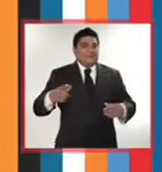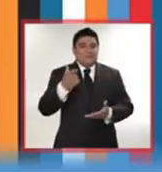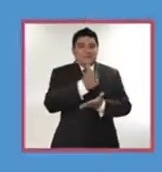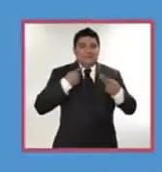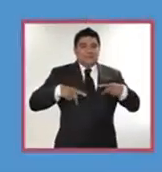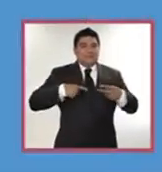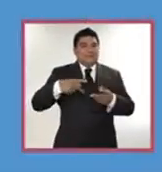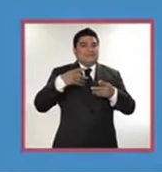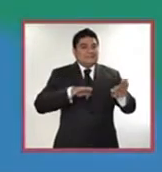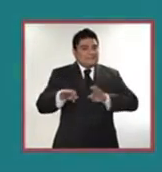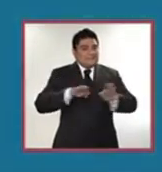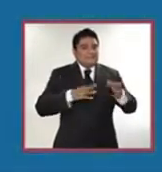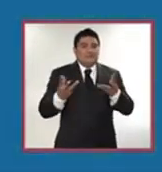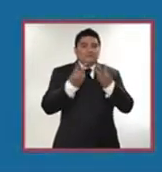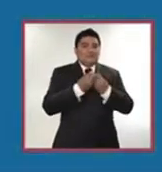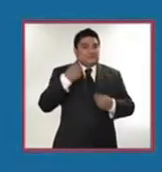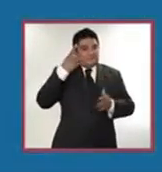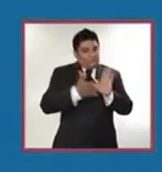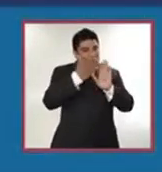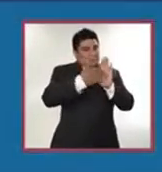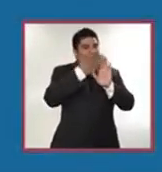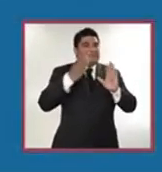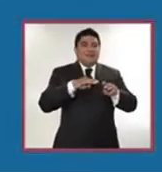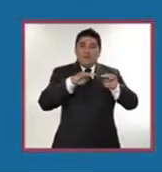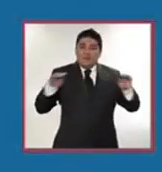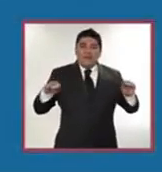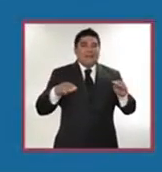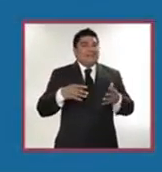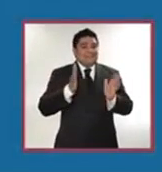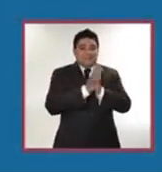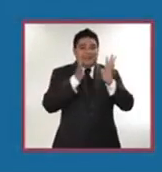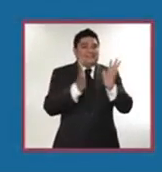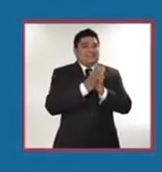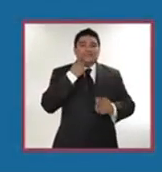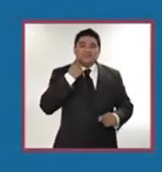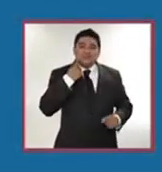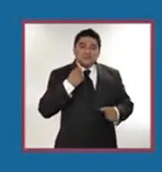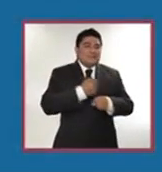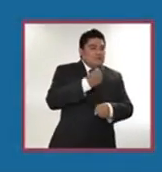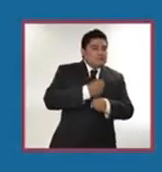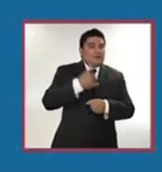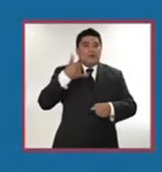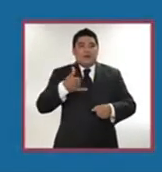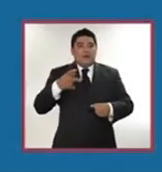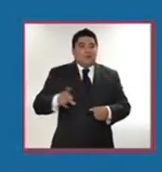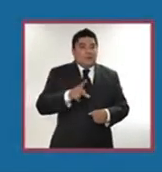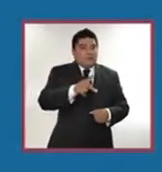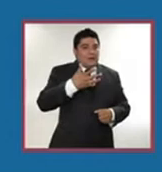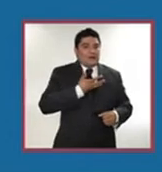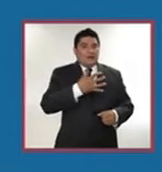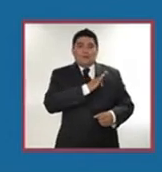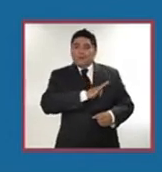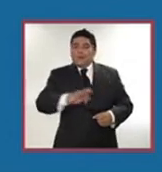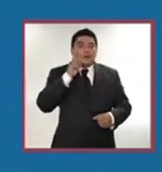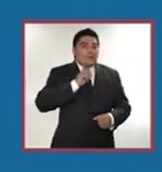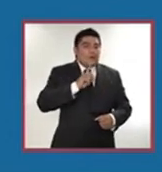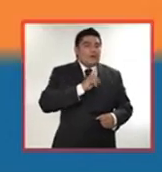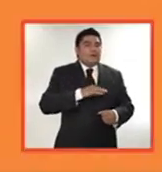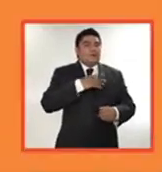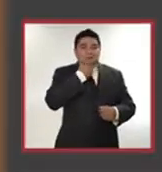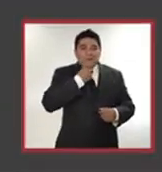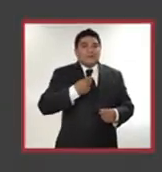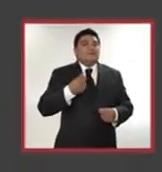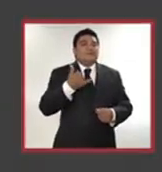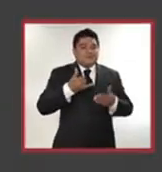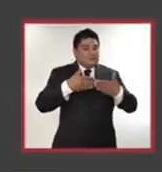y gobierno trabajan juntos para fortalecer la democracia, combatir la corrupción y empoderar a la ciudadanía. Los cuatro principios de